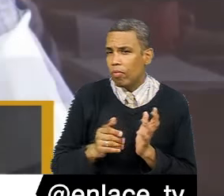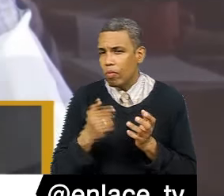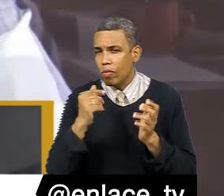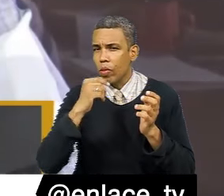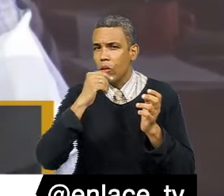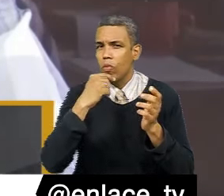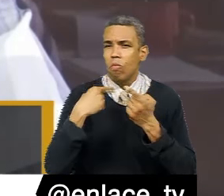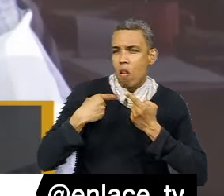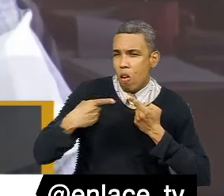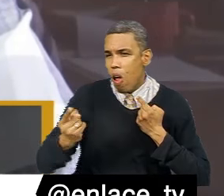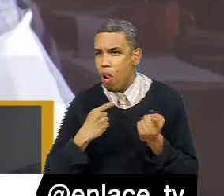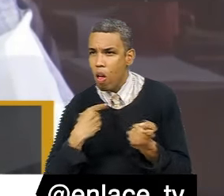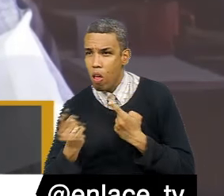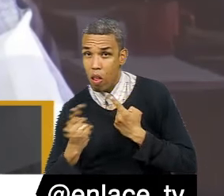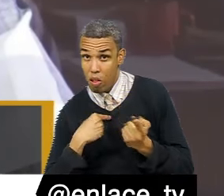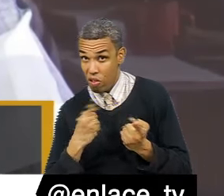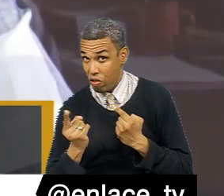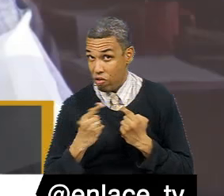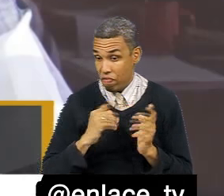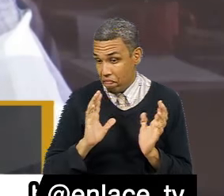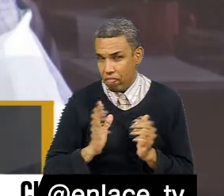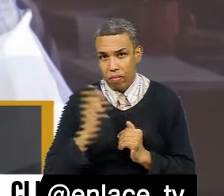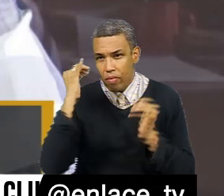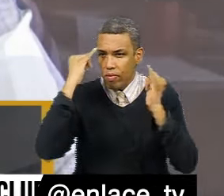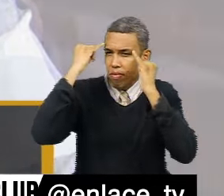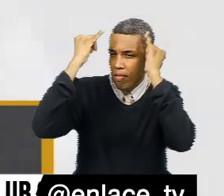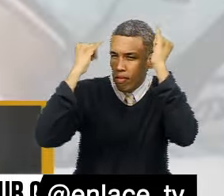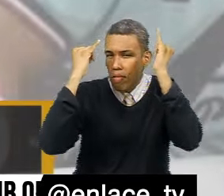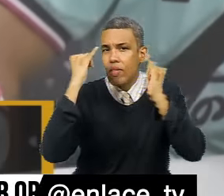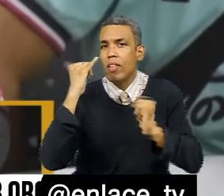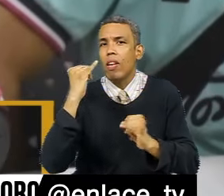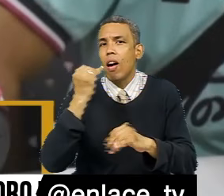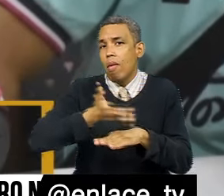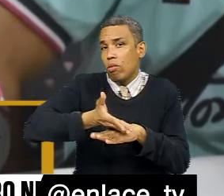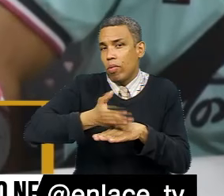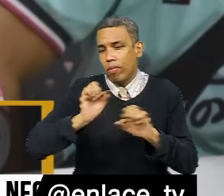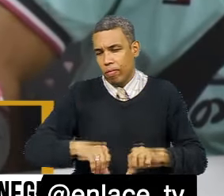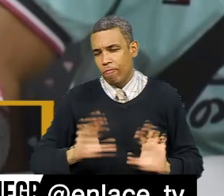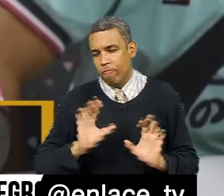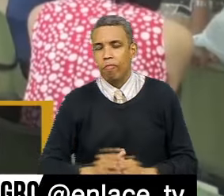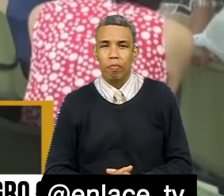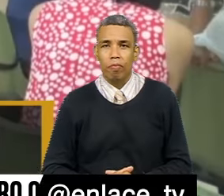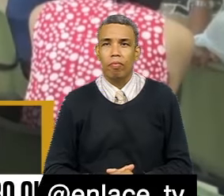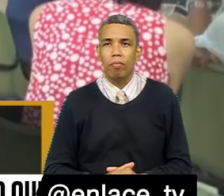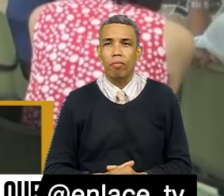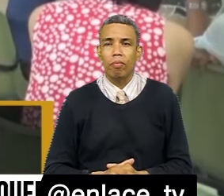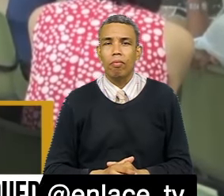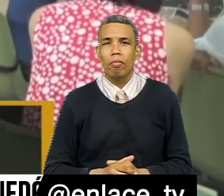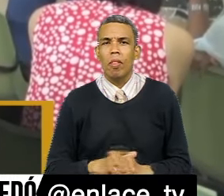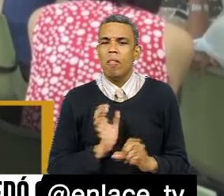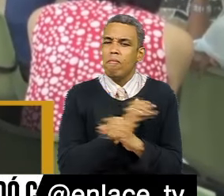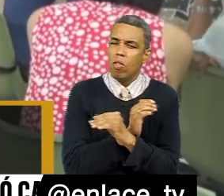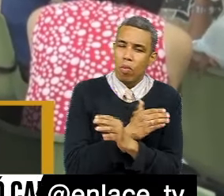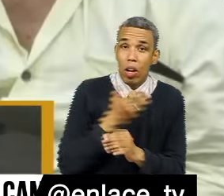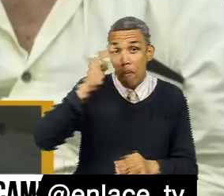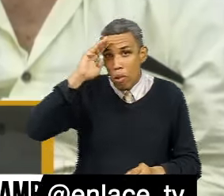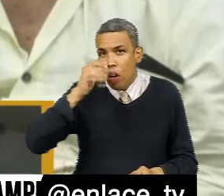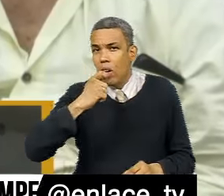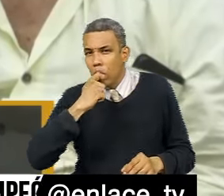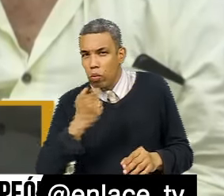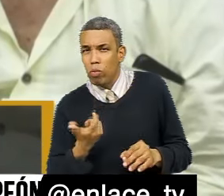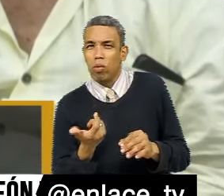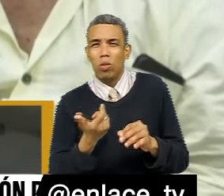ideas, buscando la mejor propuesta para la ciudad. Este primer acercamiento entre actores de la vía y la Inspección de Tránsito y